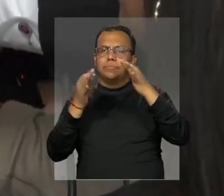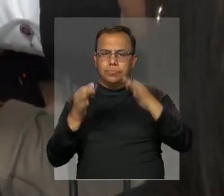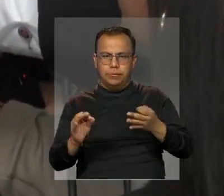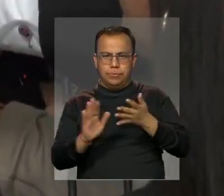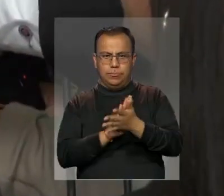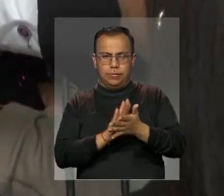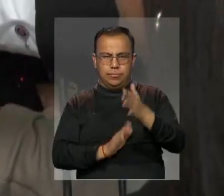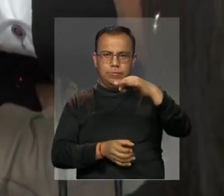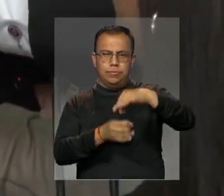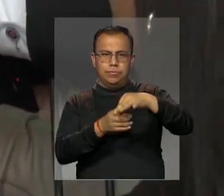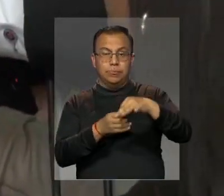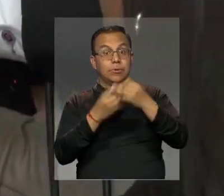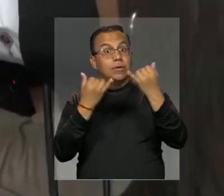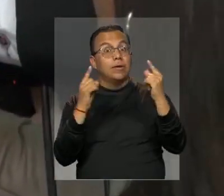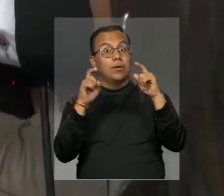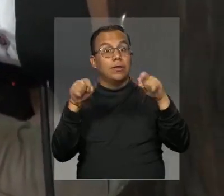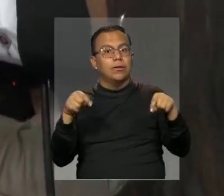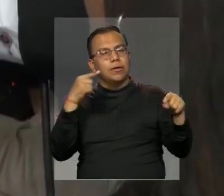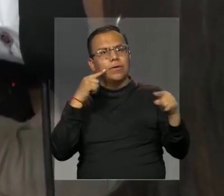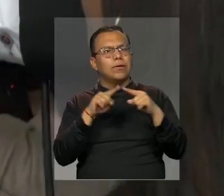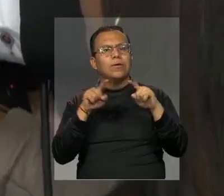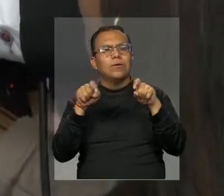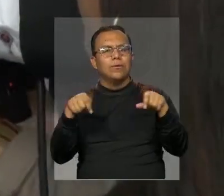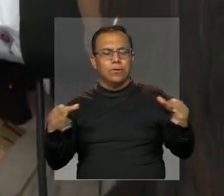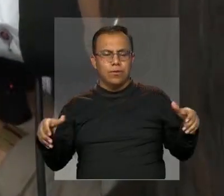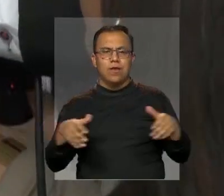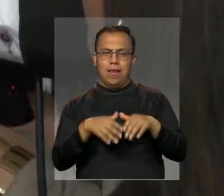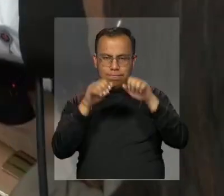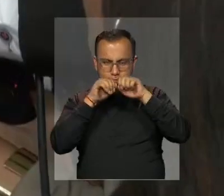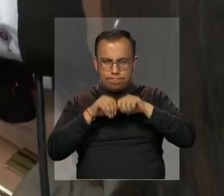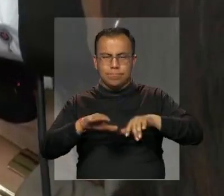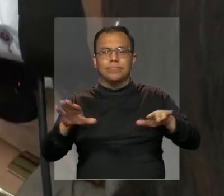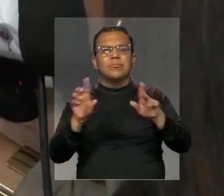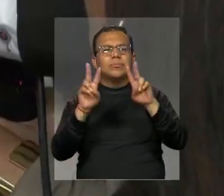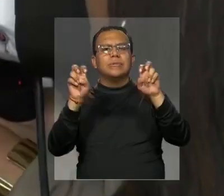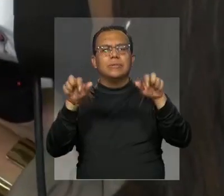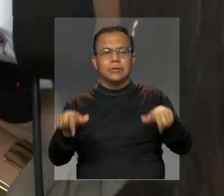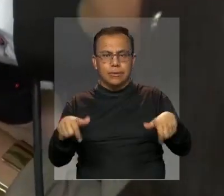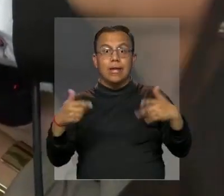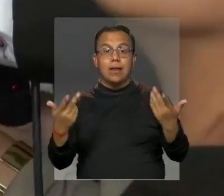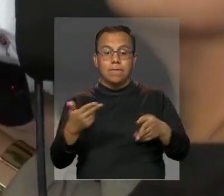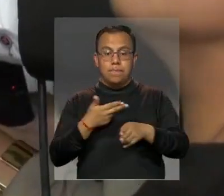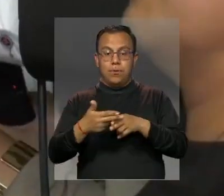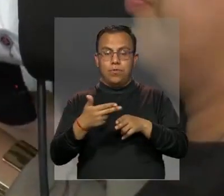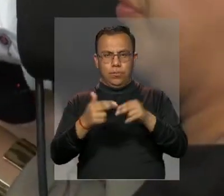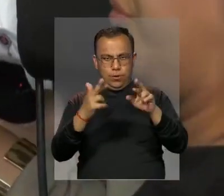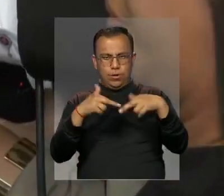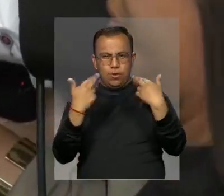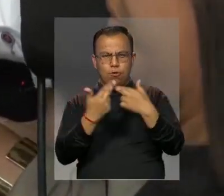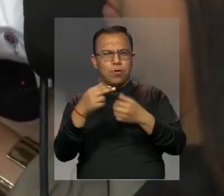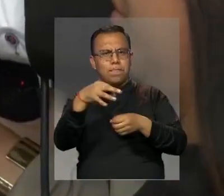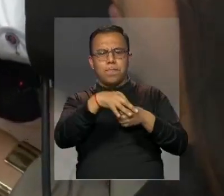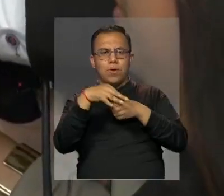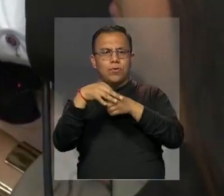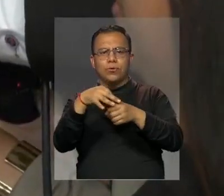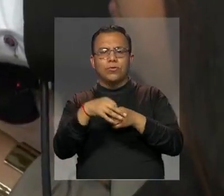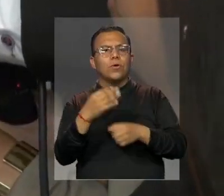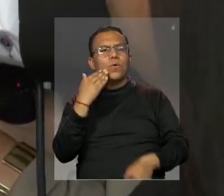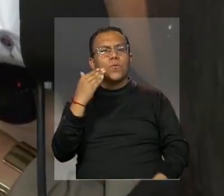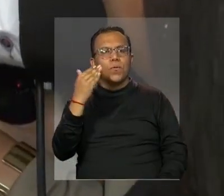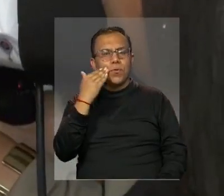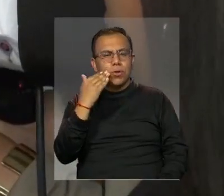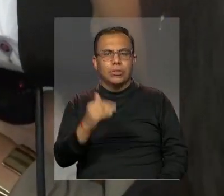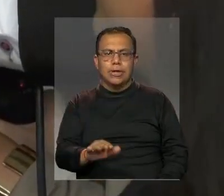la elección. En ese orden de ideas, hemos convocado para una siguiente ronda de votaciones para el